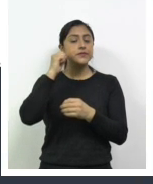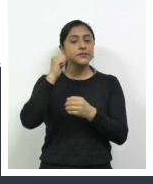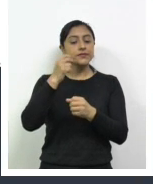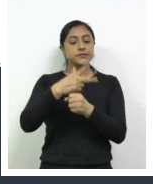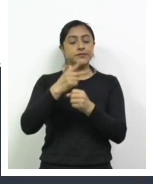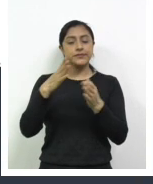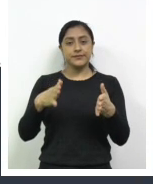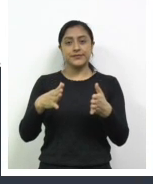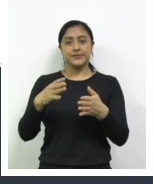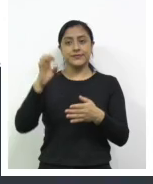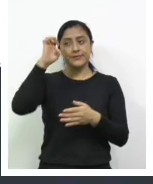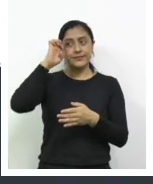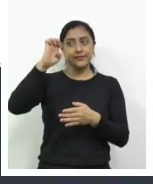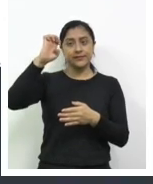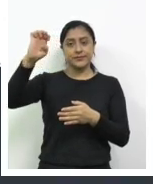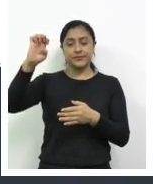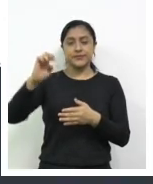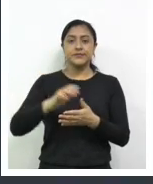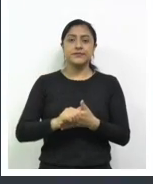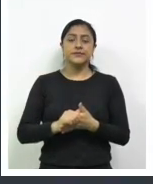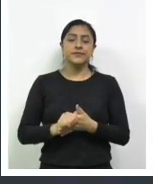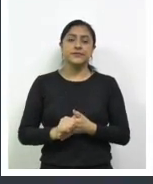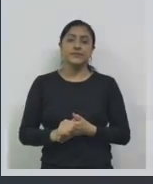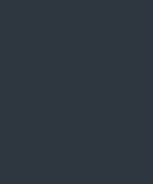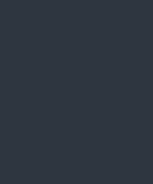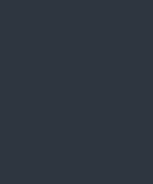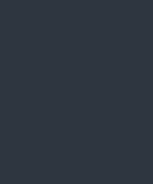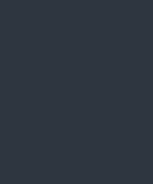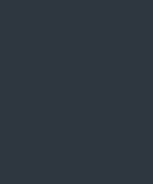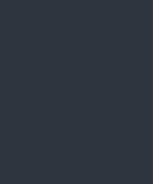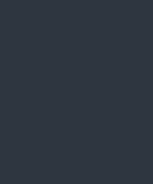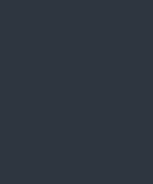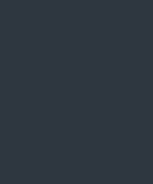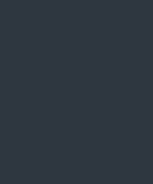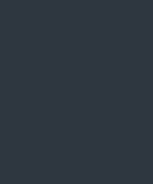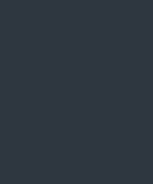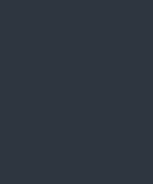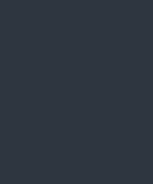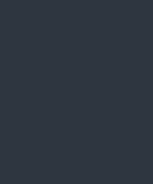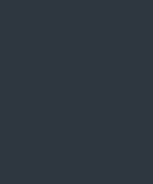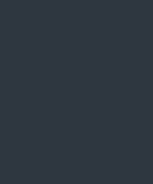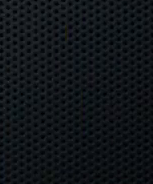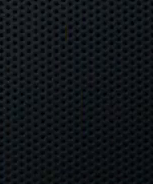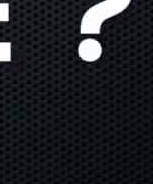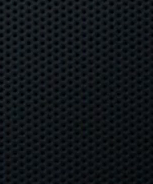certificado de extranjero domiciliado y validación de certificación